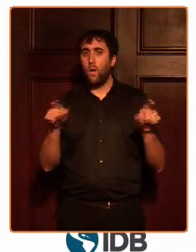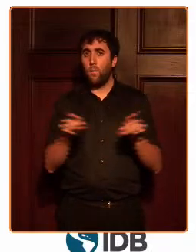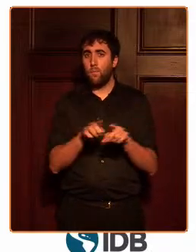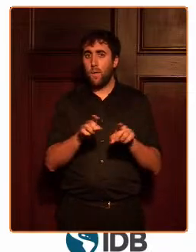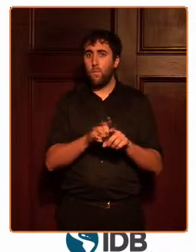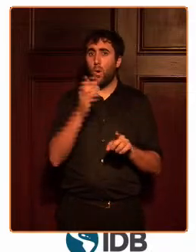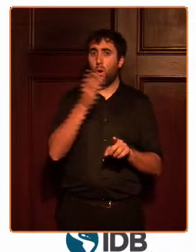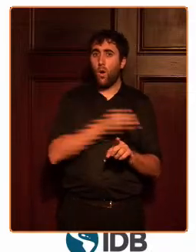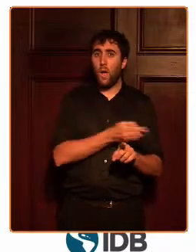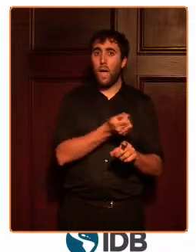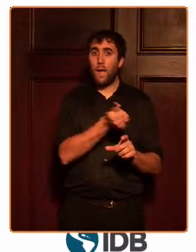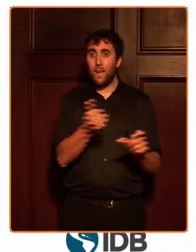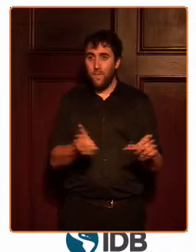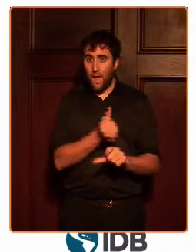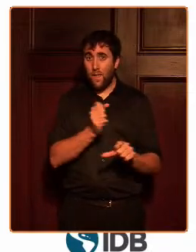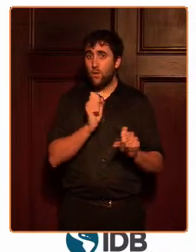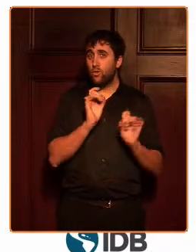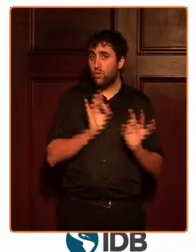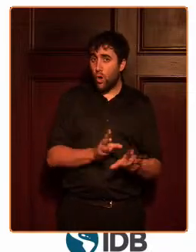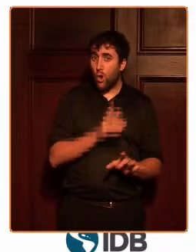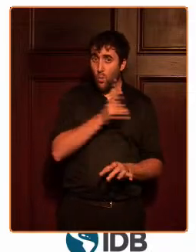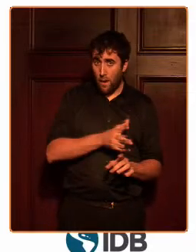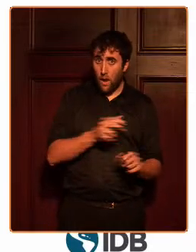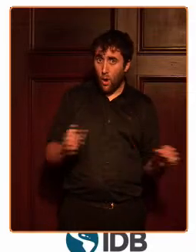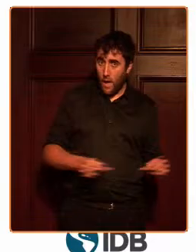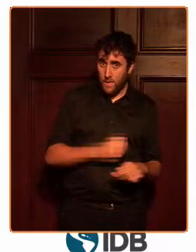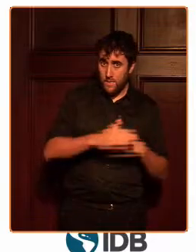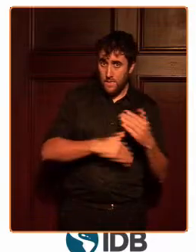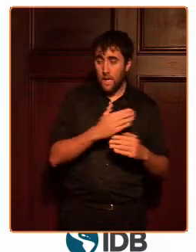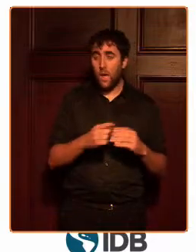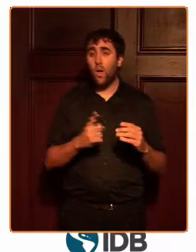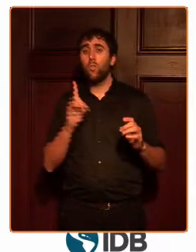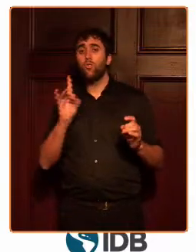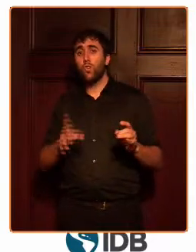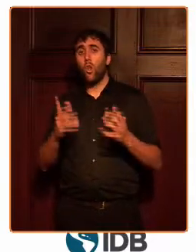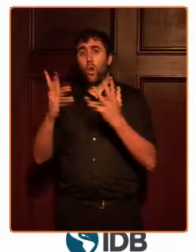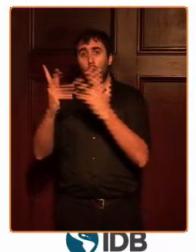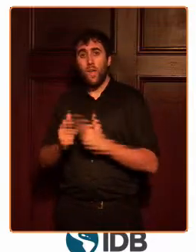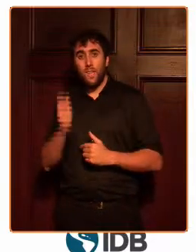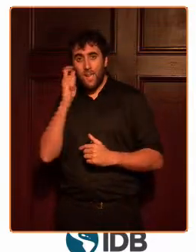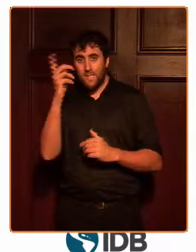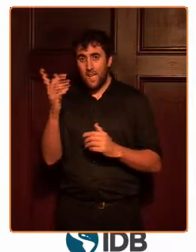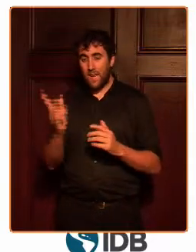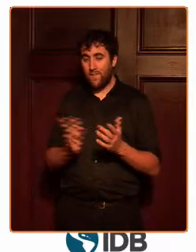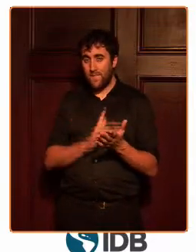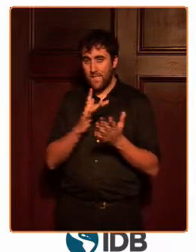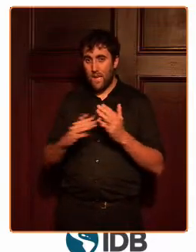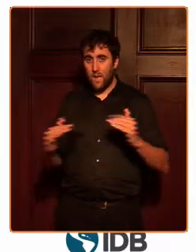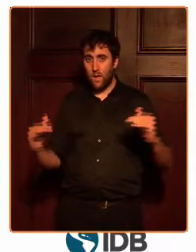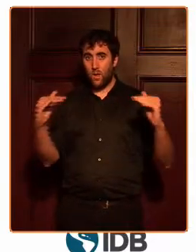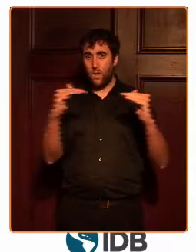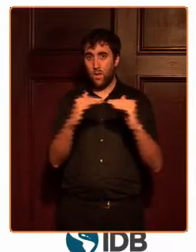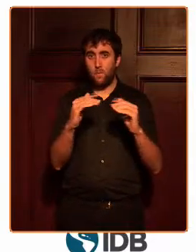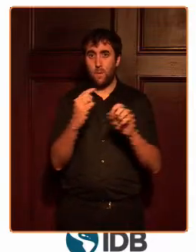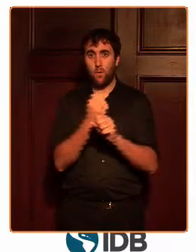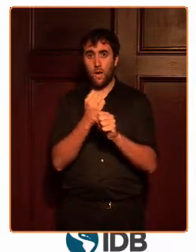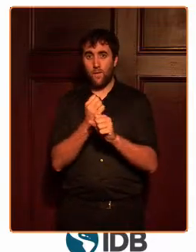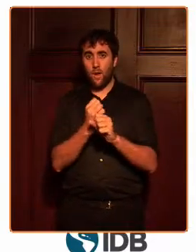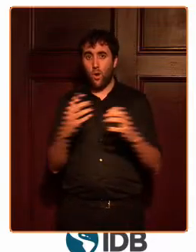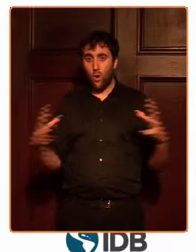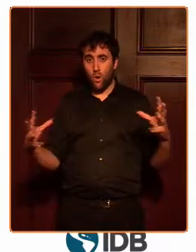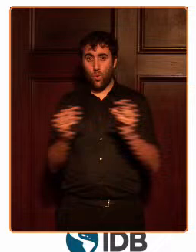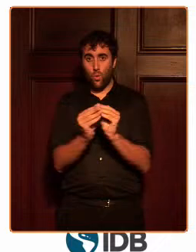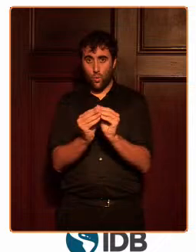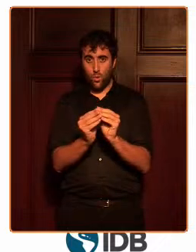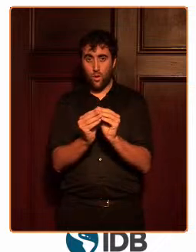el porcentaje de tareas que desarrollan solo los humanos, el que desarrolla solo la tecnología y las tareas que se desarrollan como